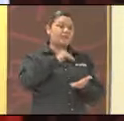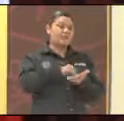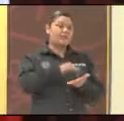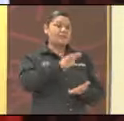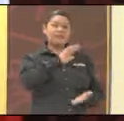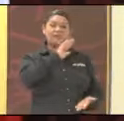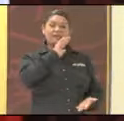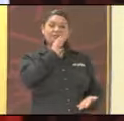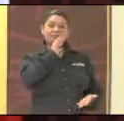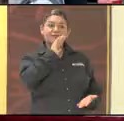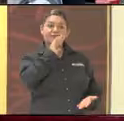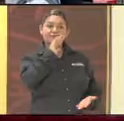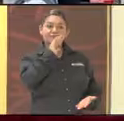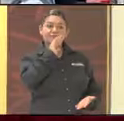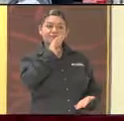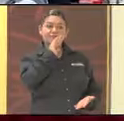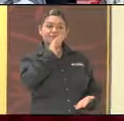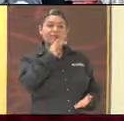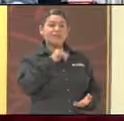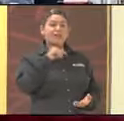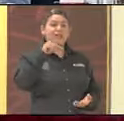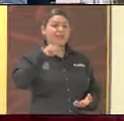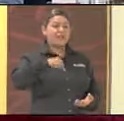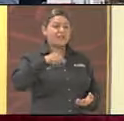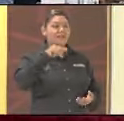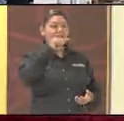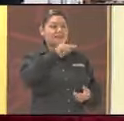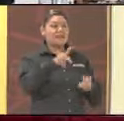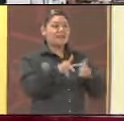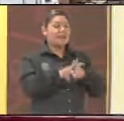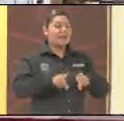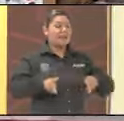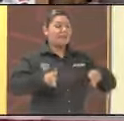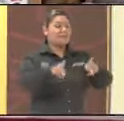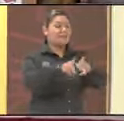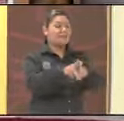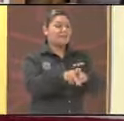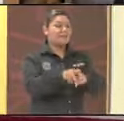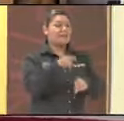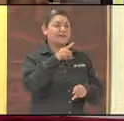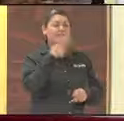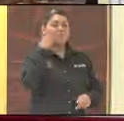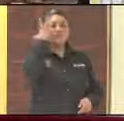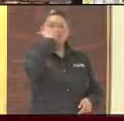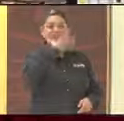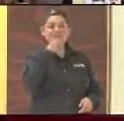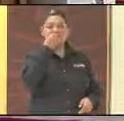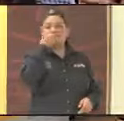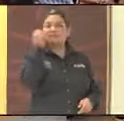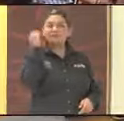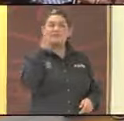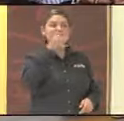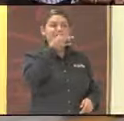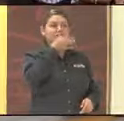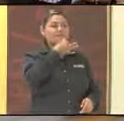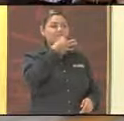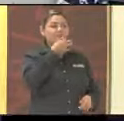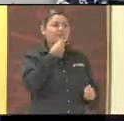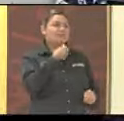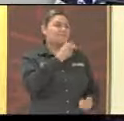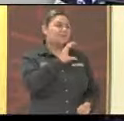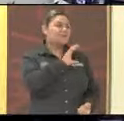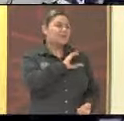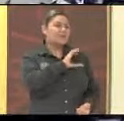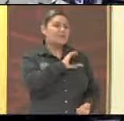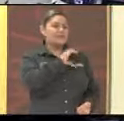fueron homenajeadas aquí en nuestra Plaza Constitución, en un hermoso festejo que hicimos con mucho cariño para